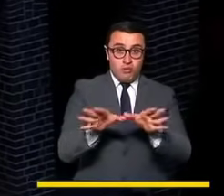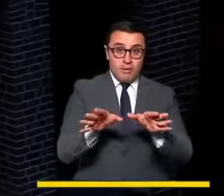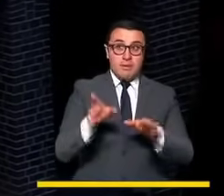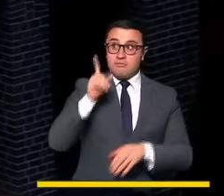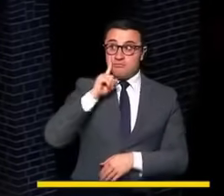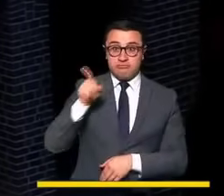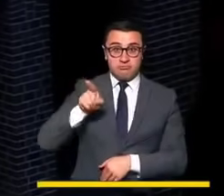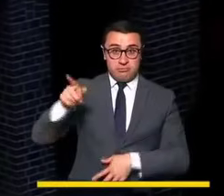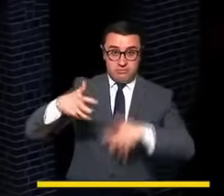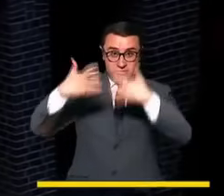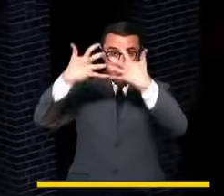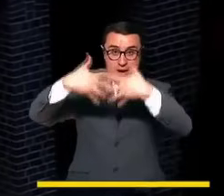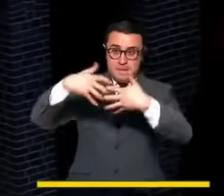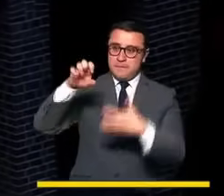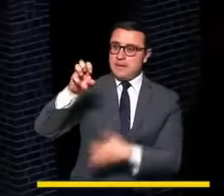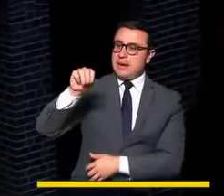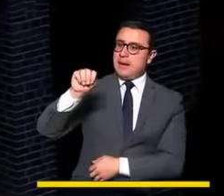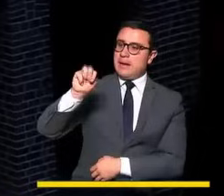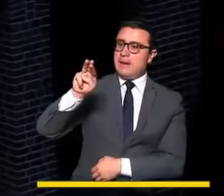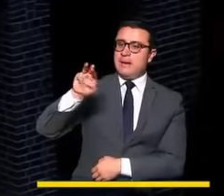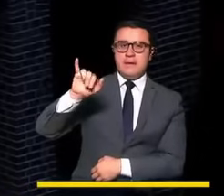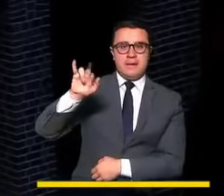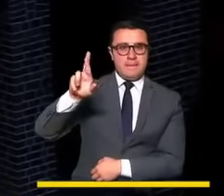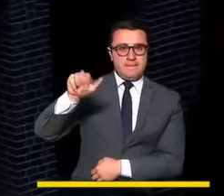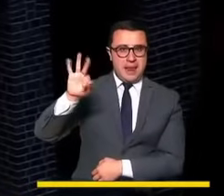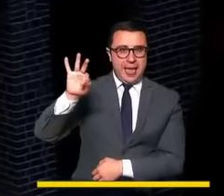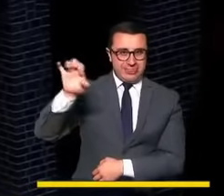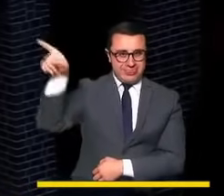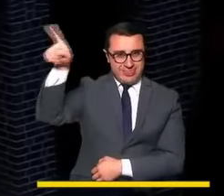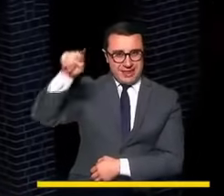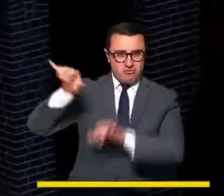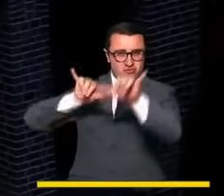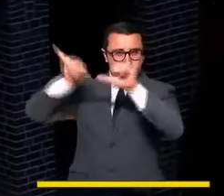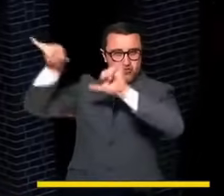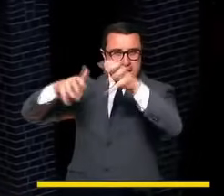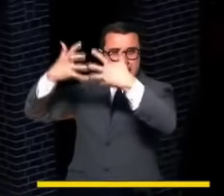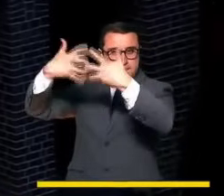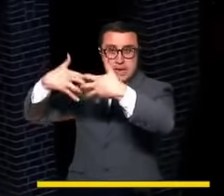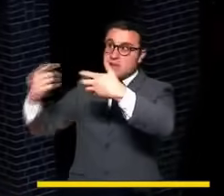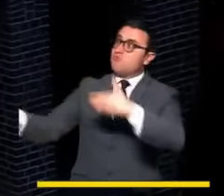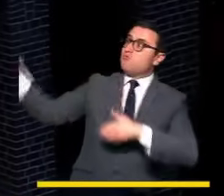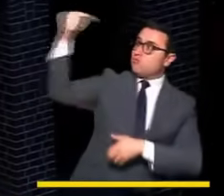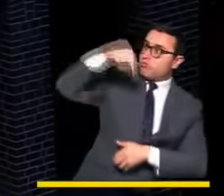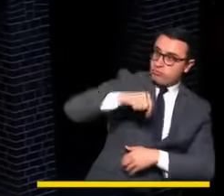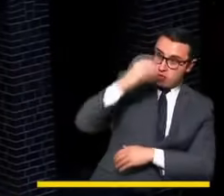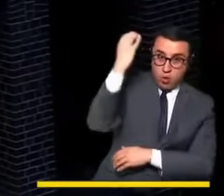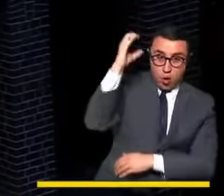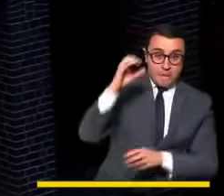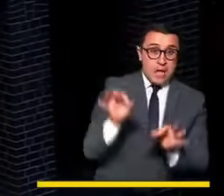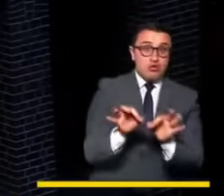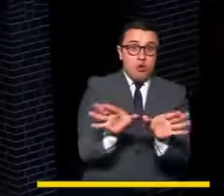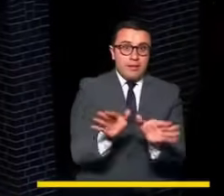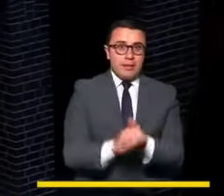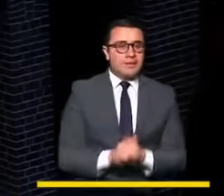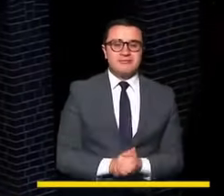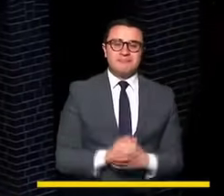empresa de Emiratos Emirates llega a Colombia. Esto ha sido construido por el